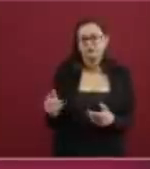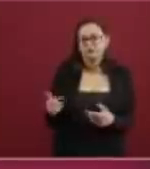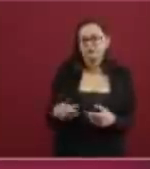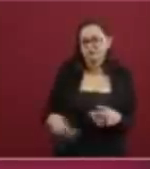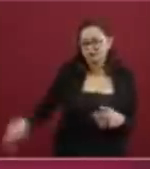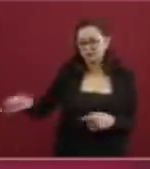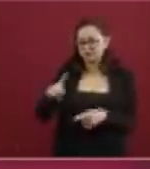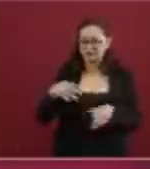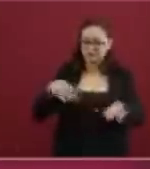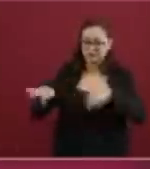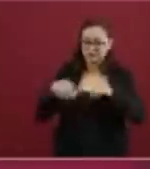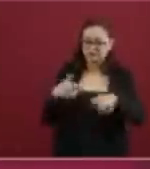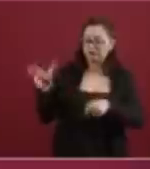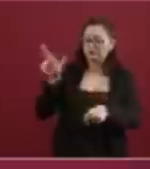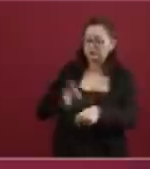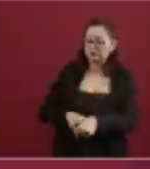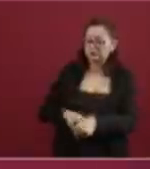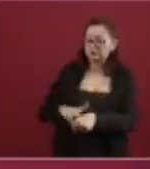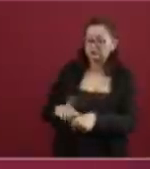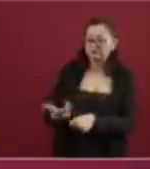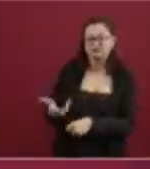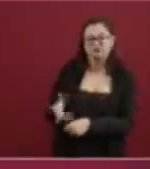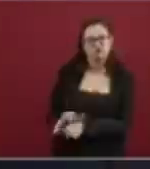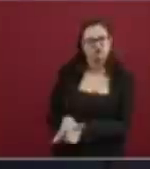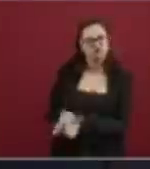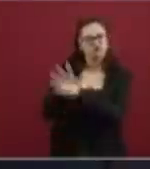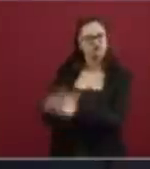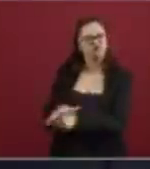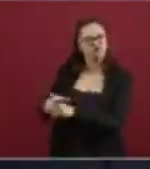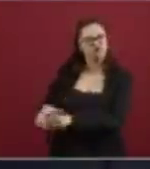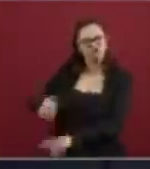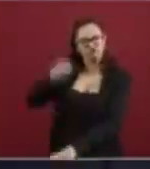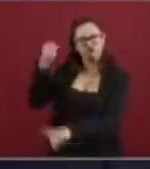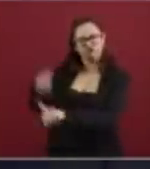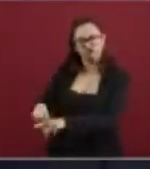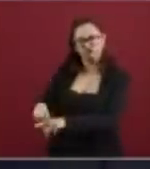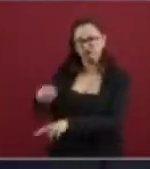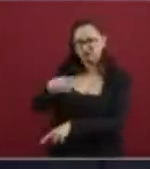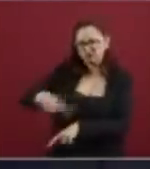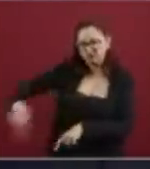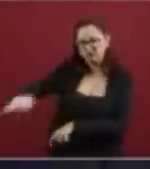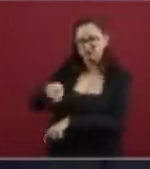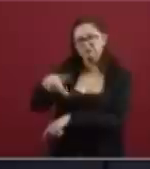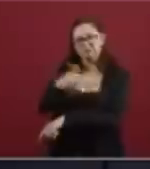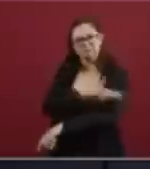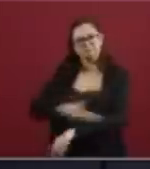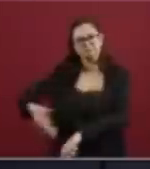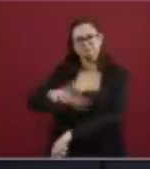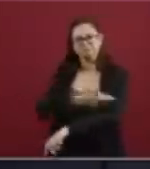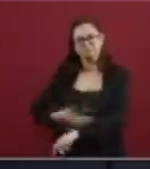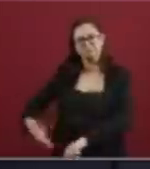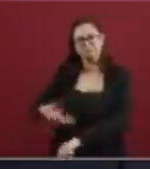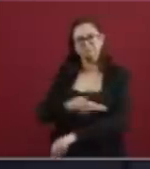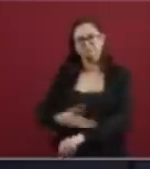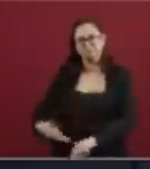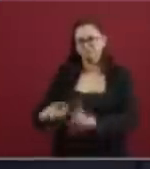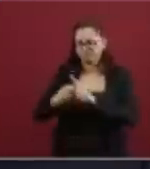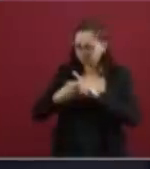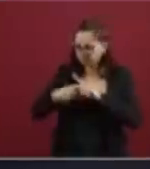los trabajadores, y son los propios trabajadores los que inician